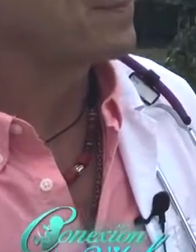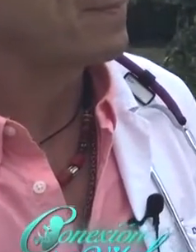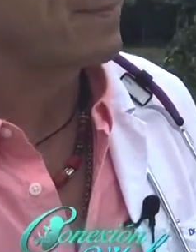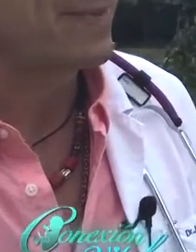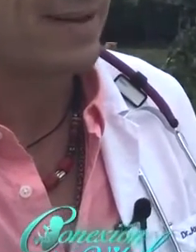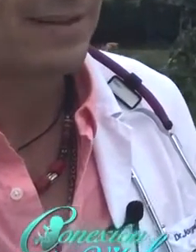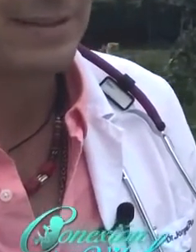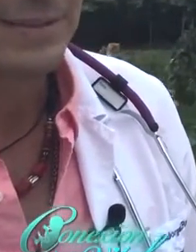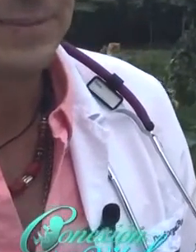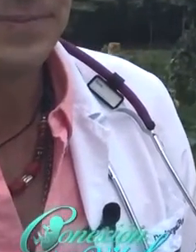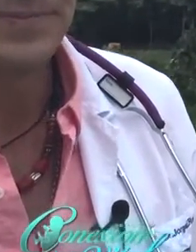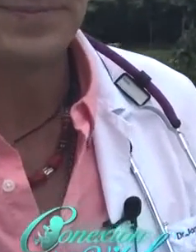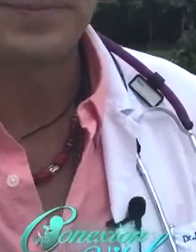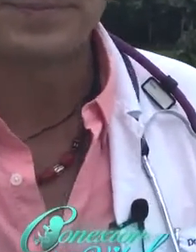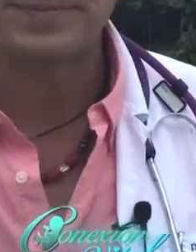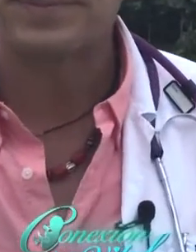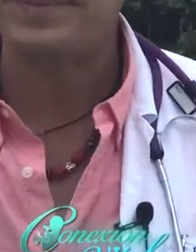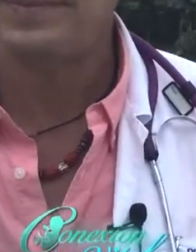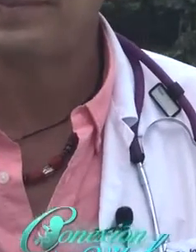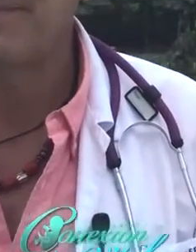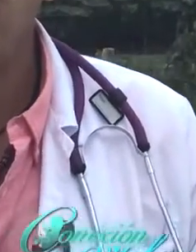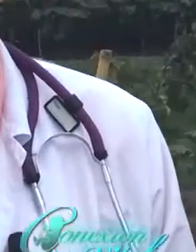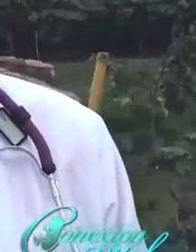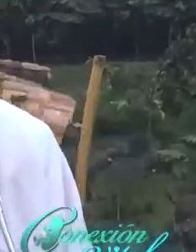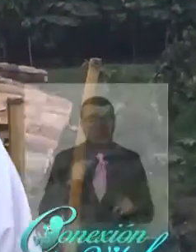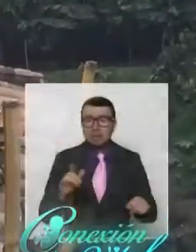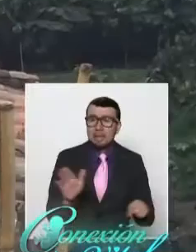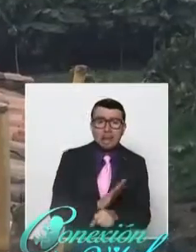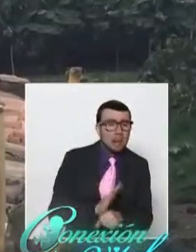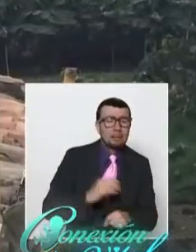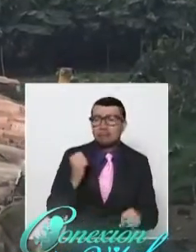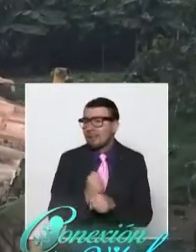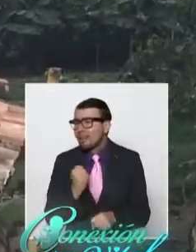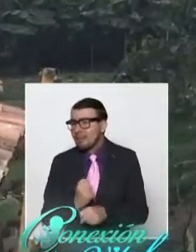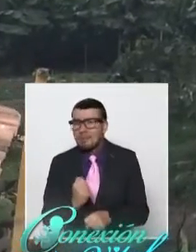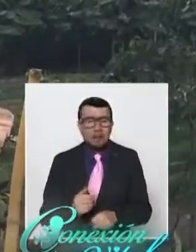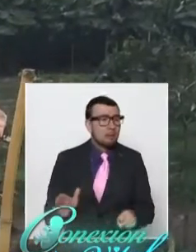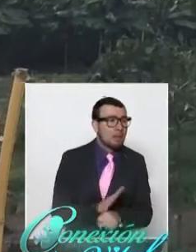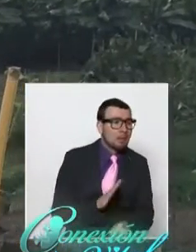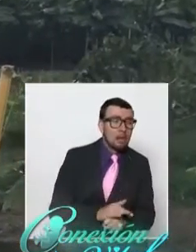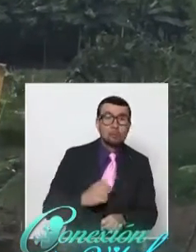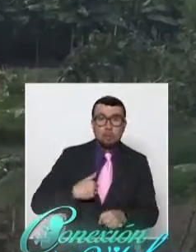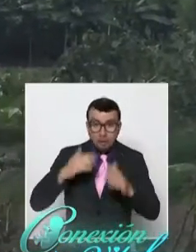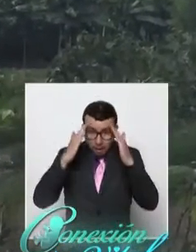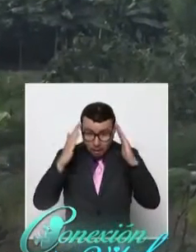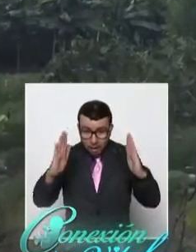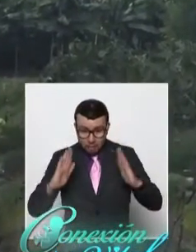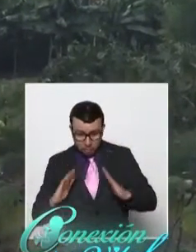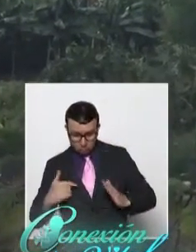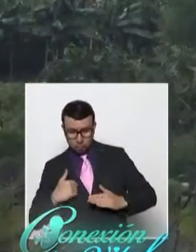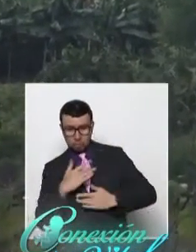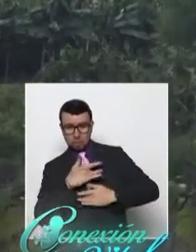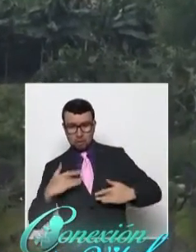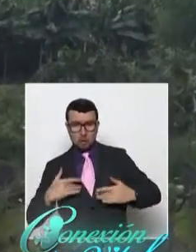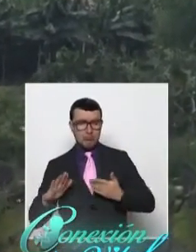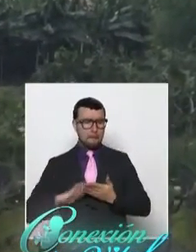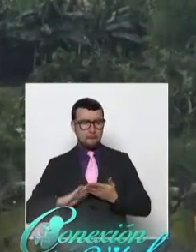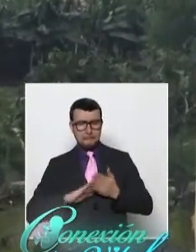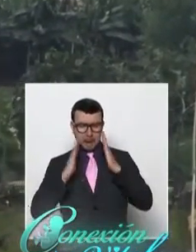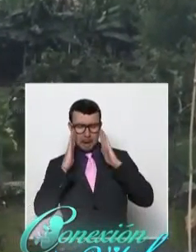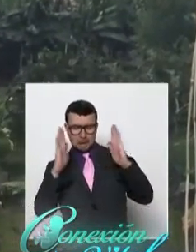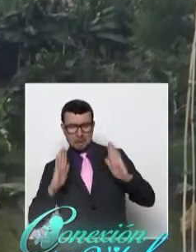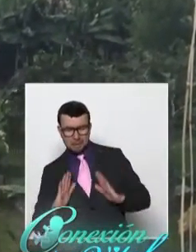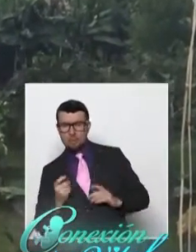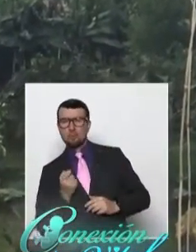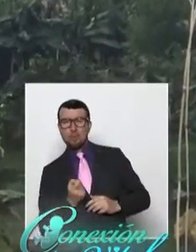por hoy, la vida del ser humano es a las carreras. Nos dedicamos poco tiempo, dedicamos poco tiempo a nuestra salud, a nuestra vida, a nuestros